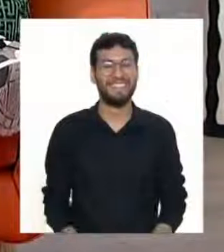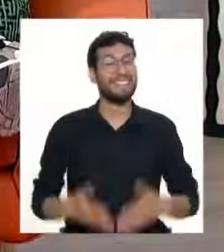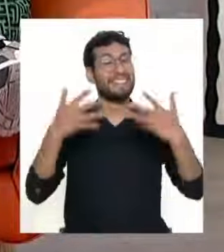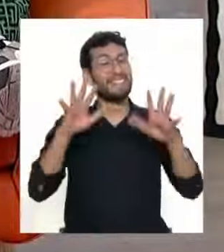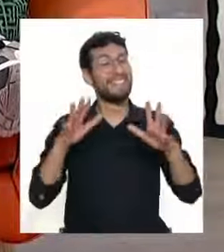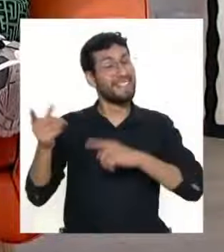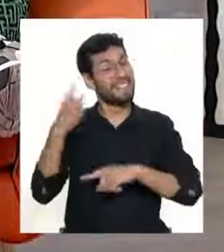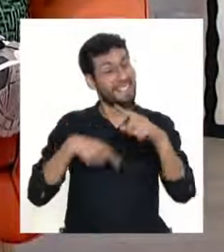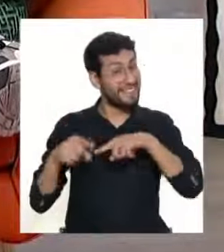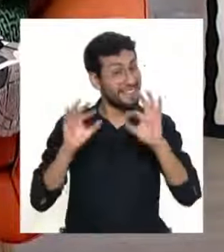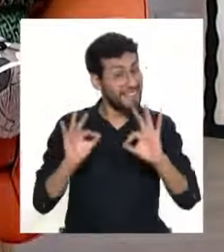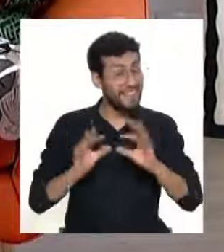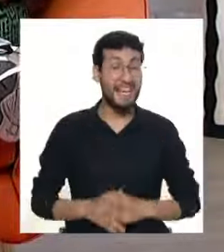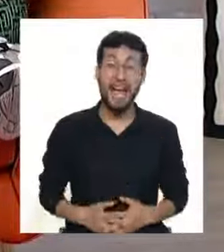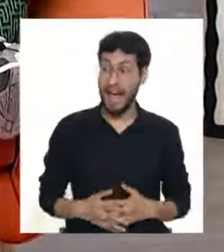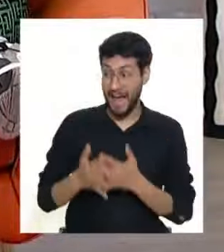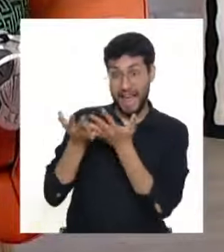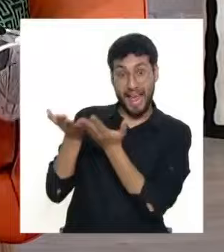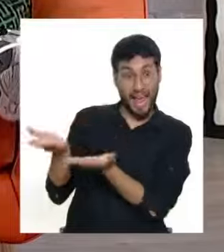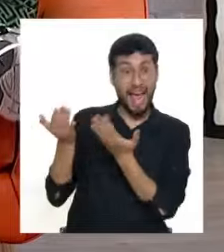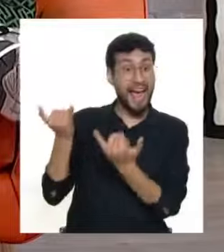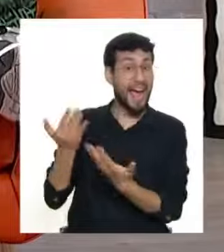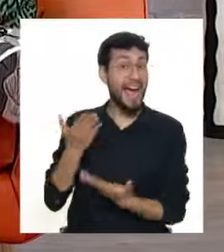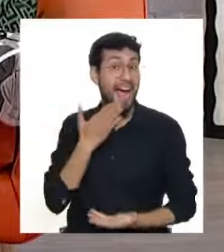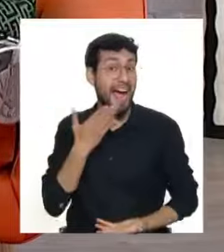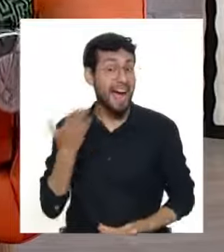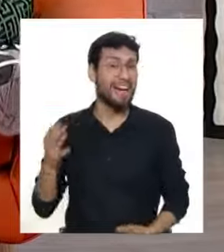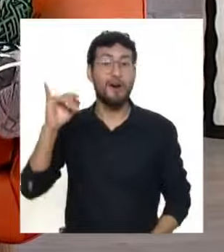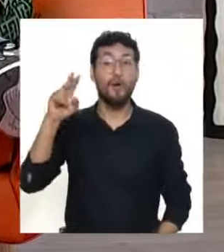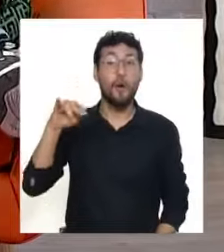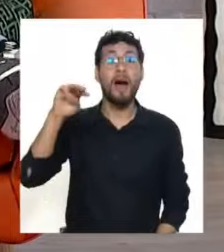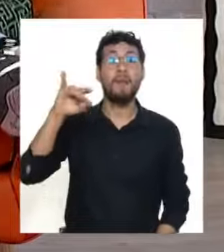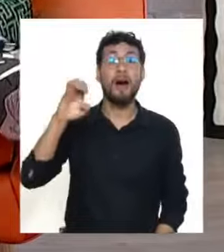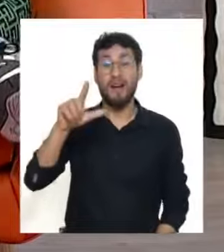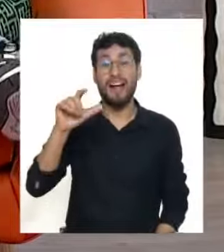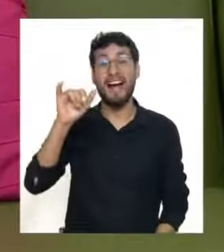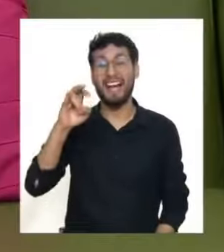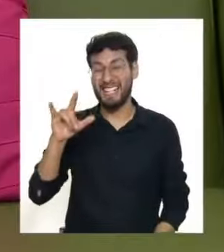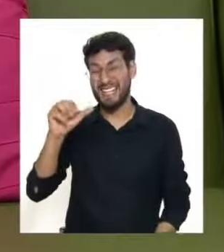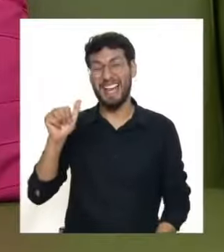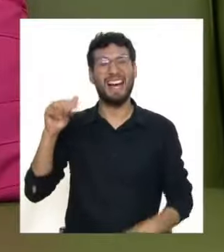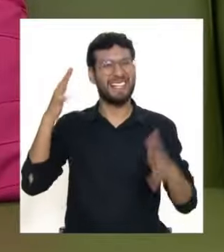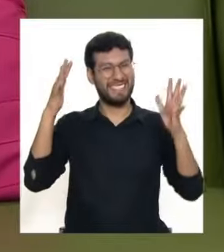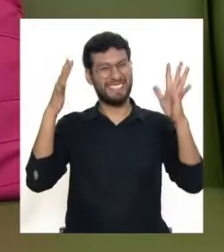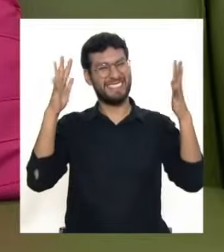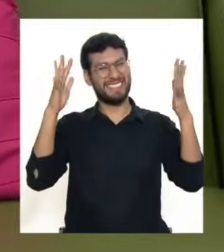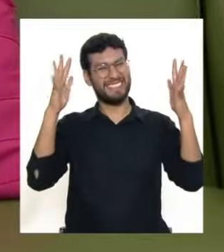Ya estamos de regreso y ya está en el set con nosotros Juan Manuel Alirio.